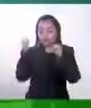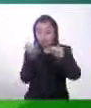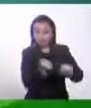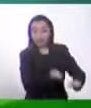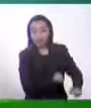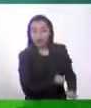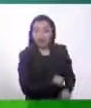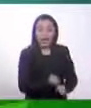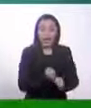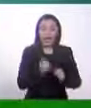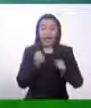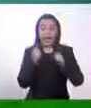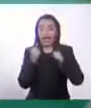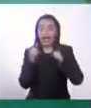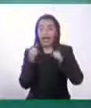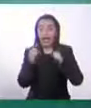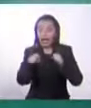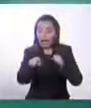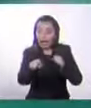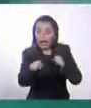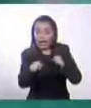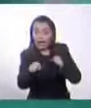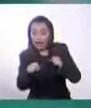¡Ay! ¡Ay! ¡Se creció el río!